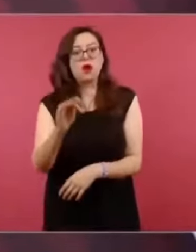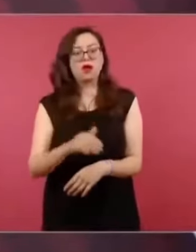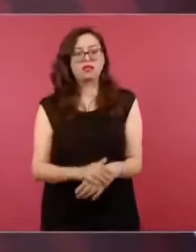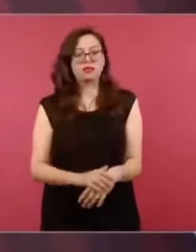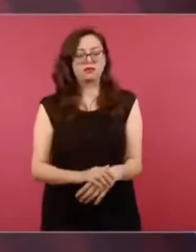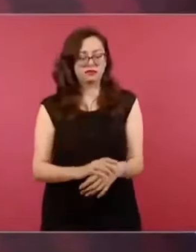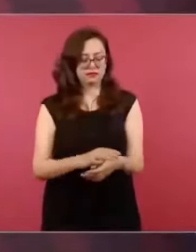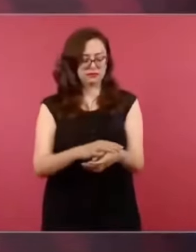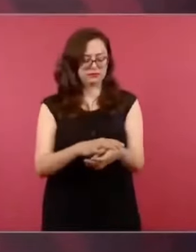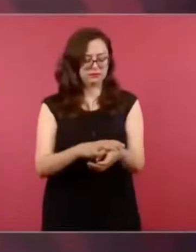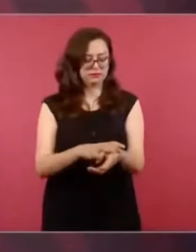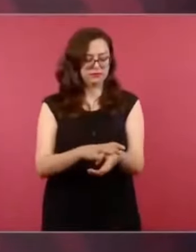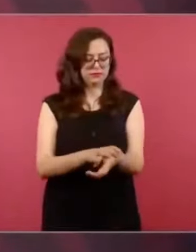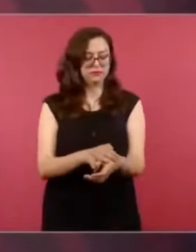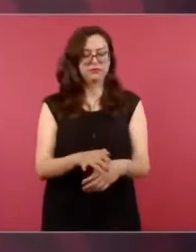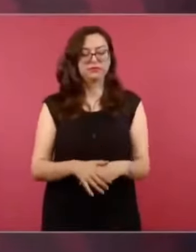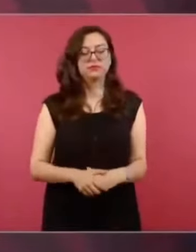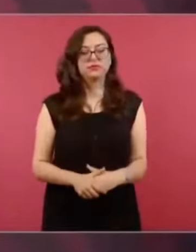también